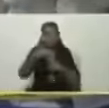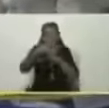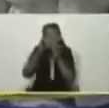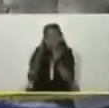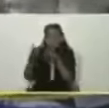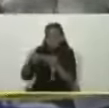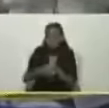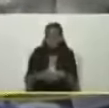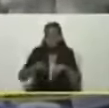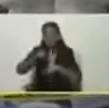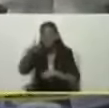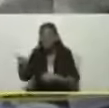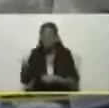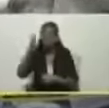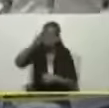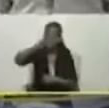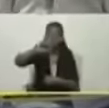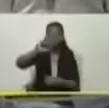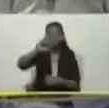Magali. Magali.